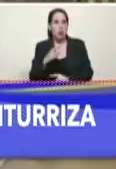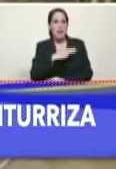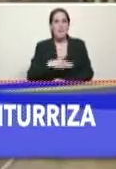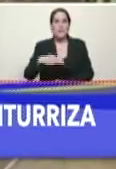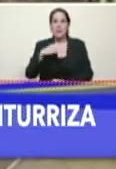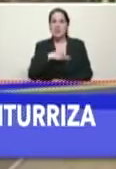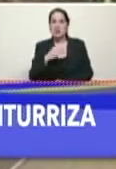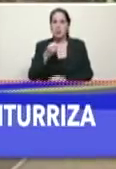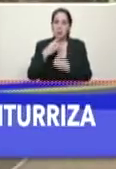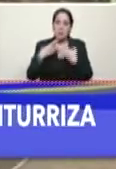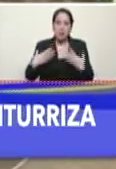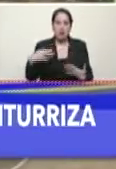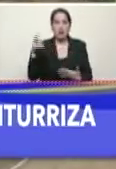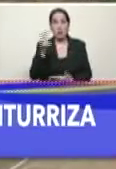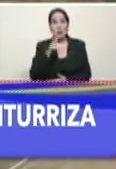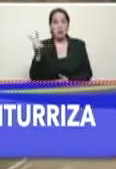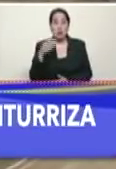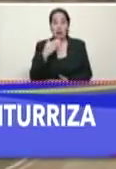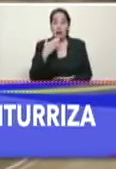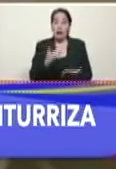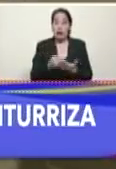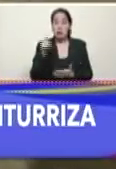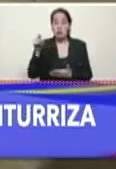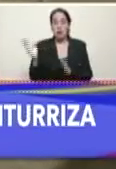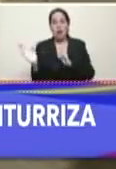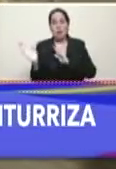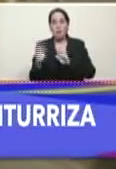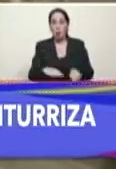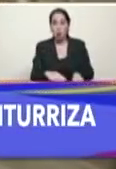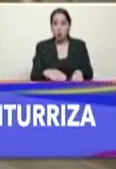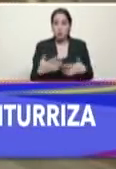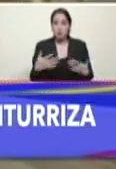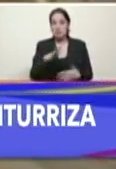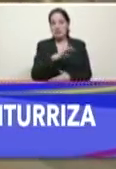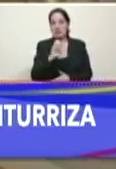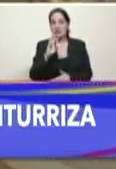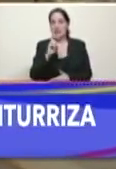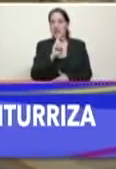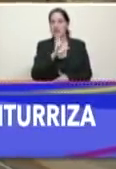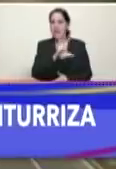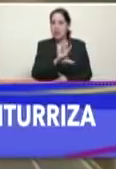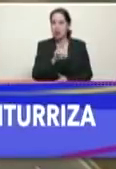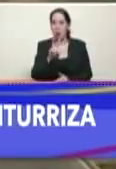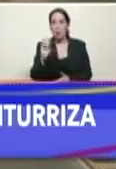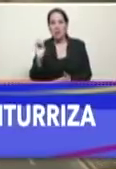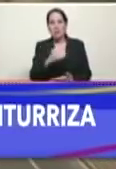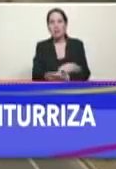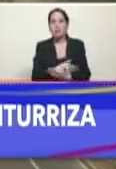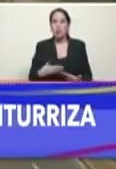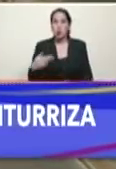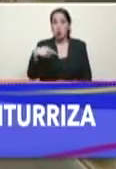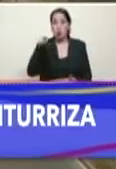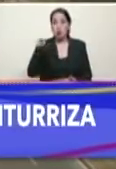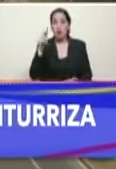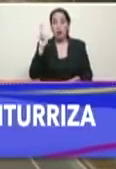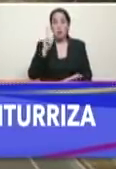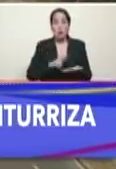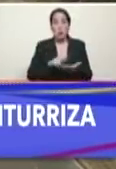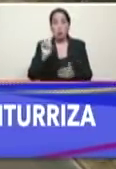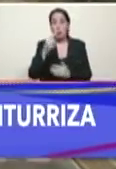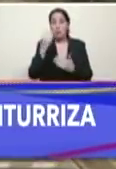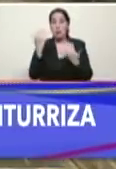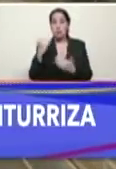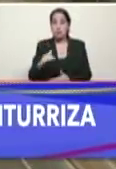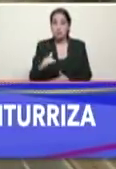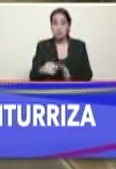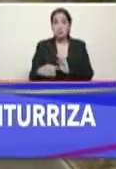que gracias a su apoyo, a los recursos aprobados, más de 520 millones de bolívares aprobados en esta primera fase,